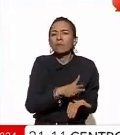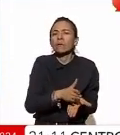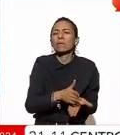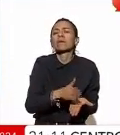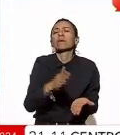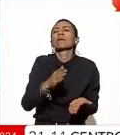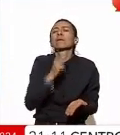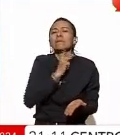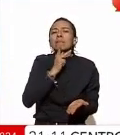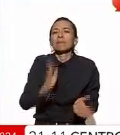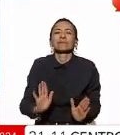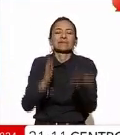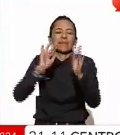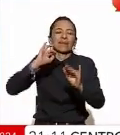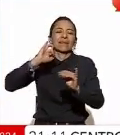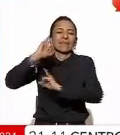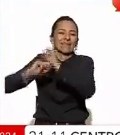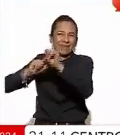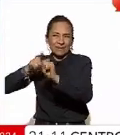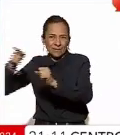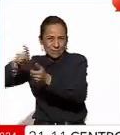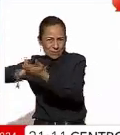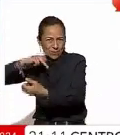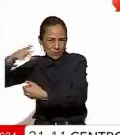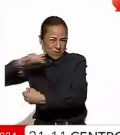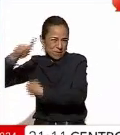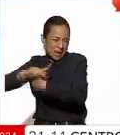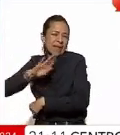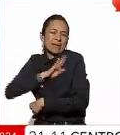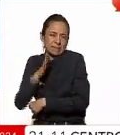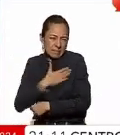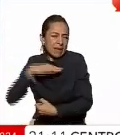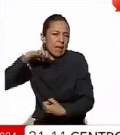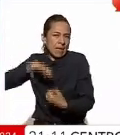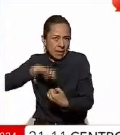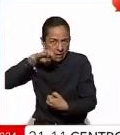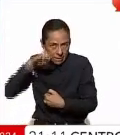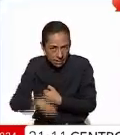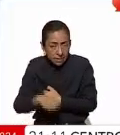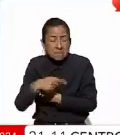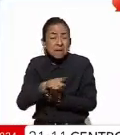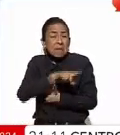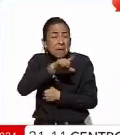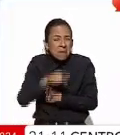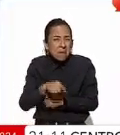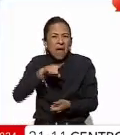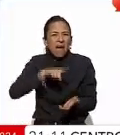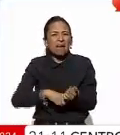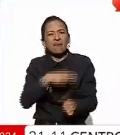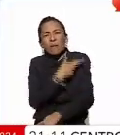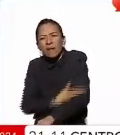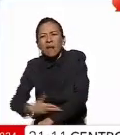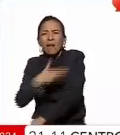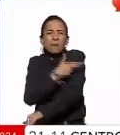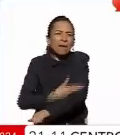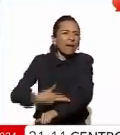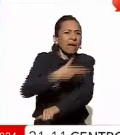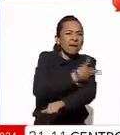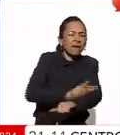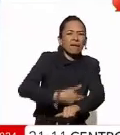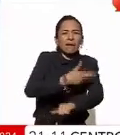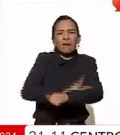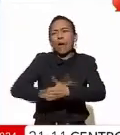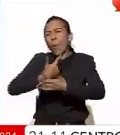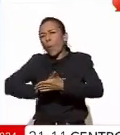como PMI Holdings España. Una serie de instituciones y de burocracia que se creó,